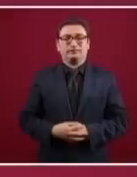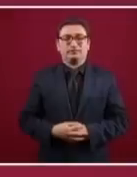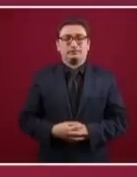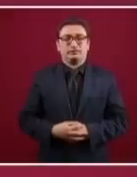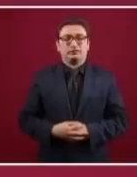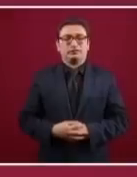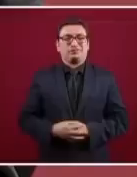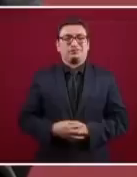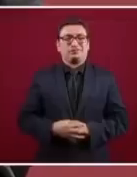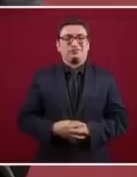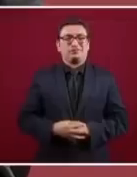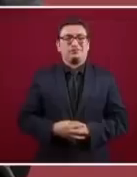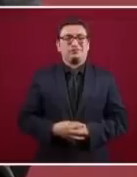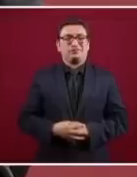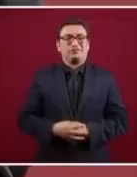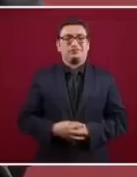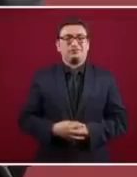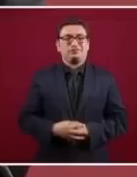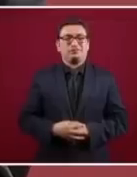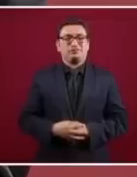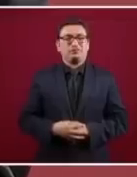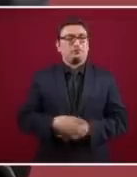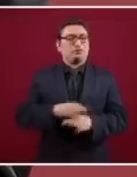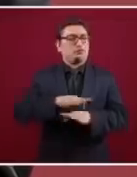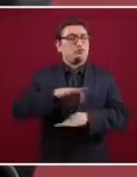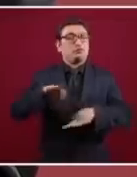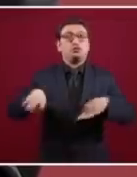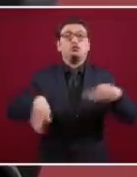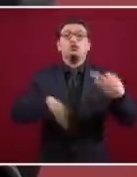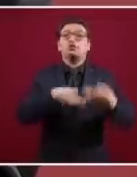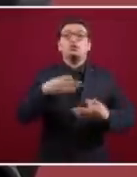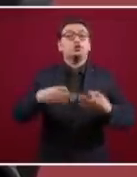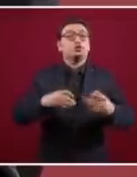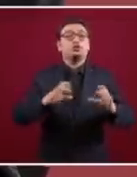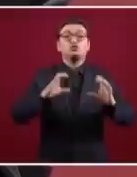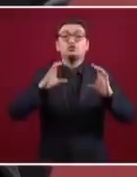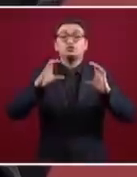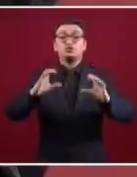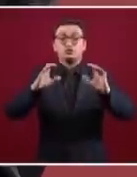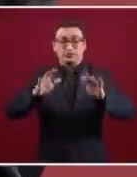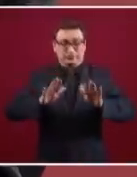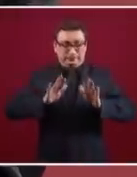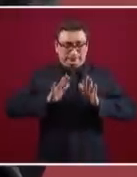todos tenemos qué auto limitarnos